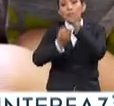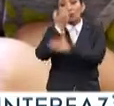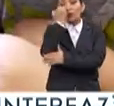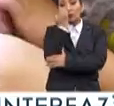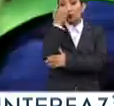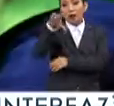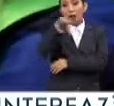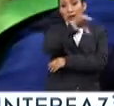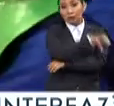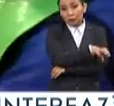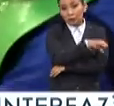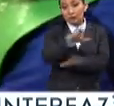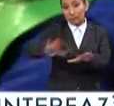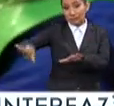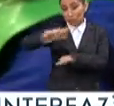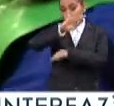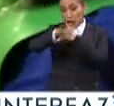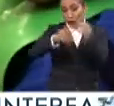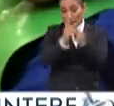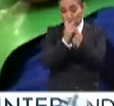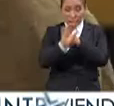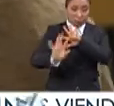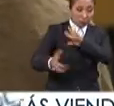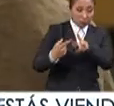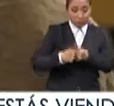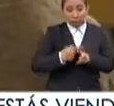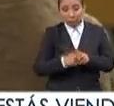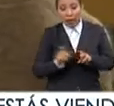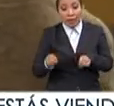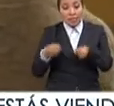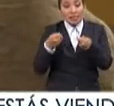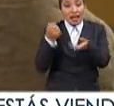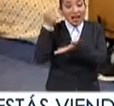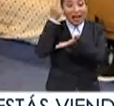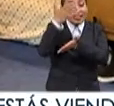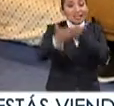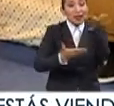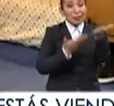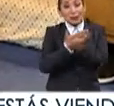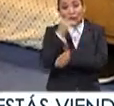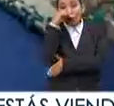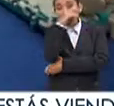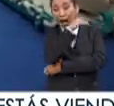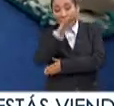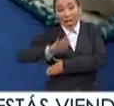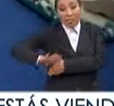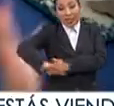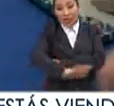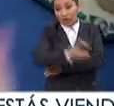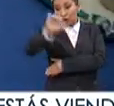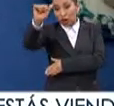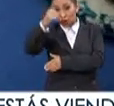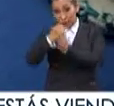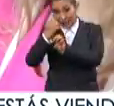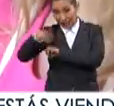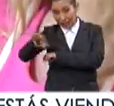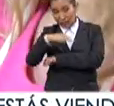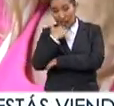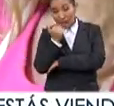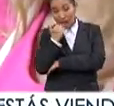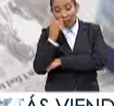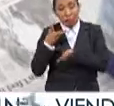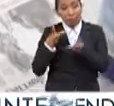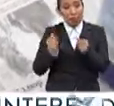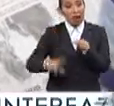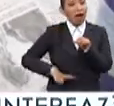planteles a nivel nacional se estima que proporcionar este servicio gratuito en el resto de los estados le